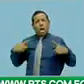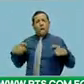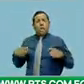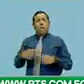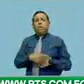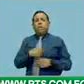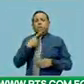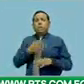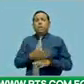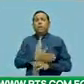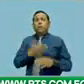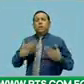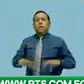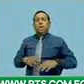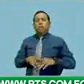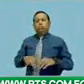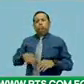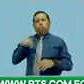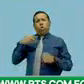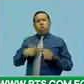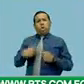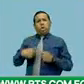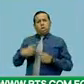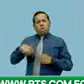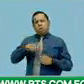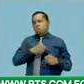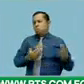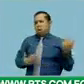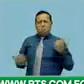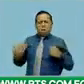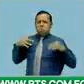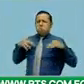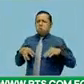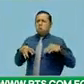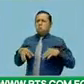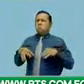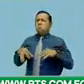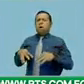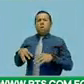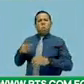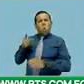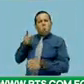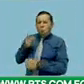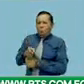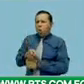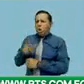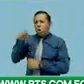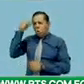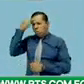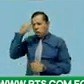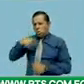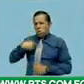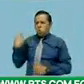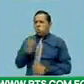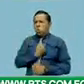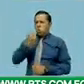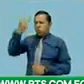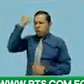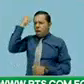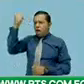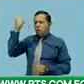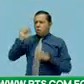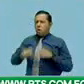gubernamental al norte de Quito y levantar su voz con un solo pedido. Le pido, le exijo al gobierno nuestro derecho a las